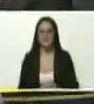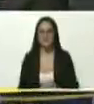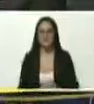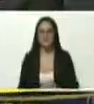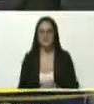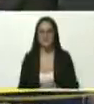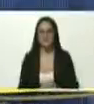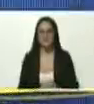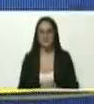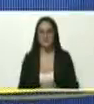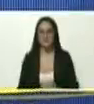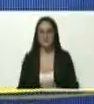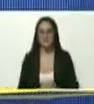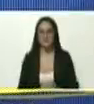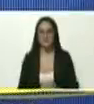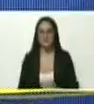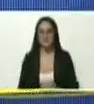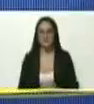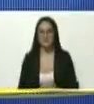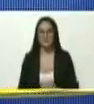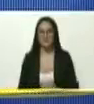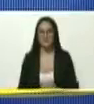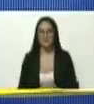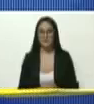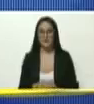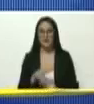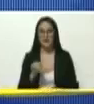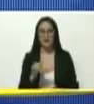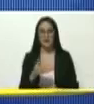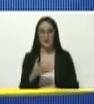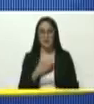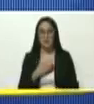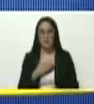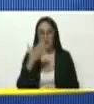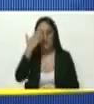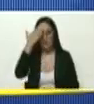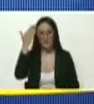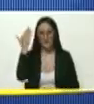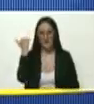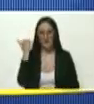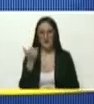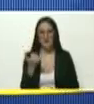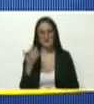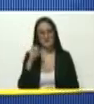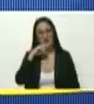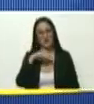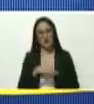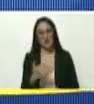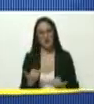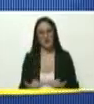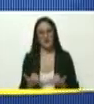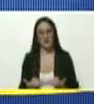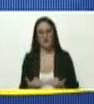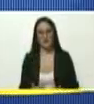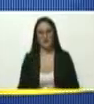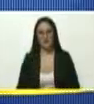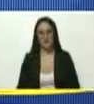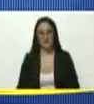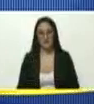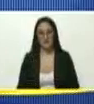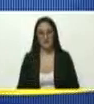And I will not forget an OPEC legend who sits no puedo with us today. Olvidar I have the honor esa leyenda que tenemos hoy acá